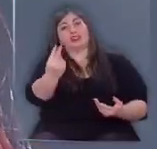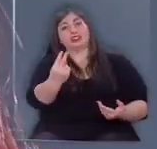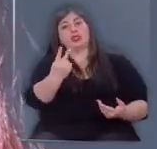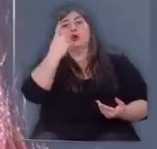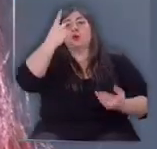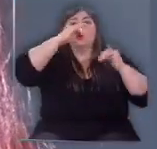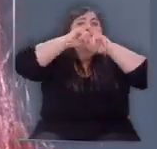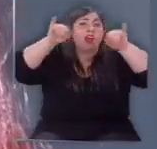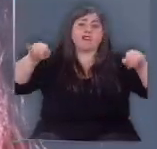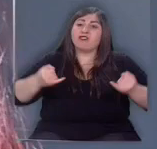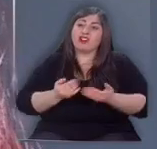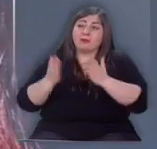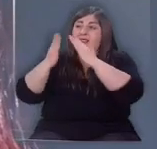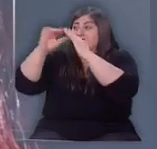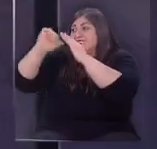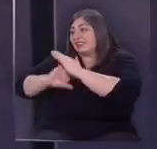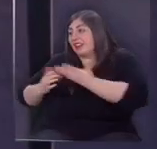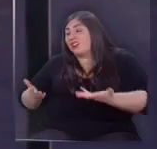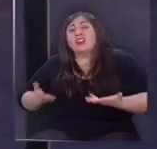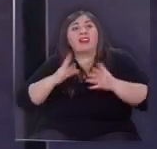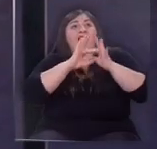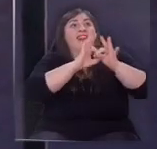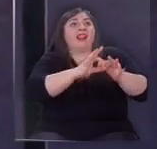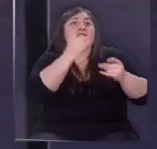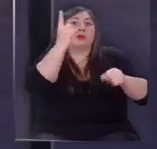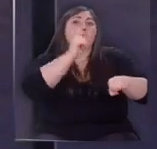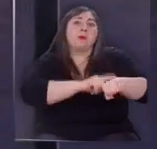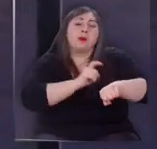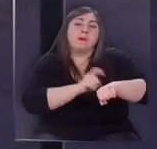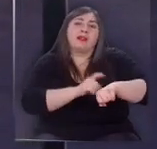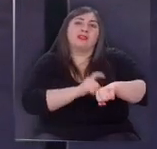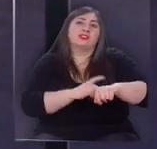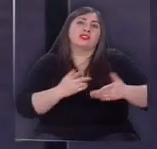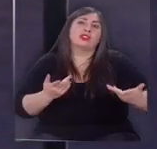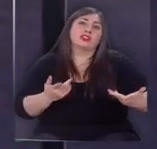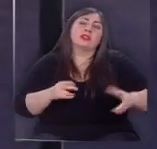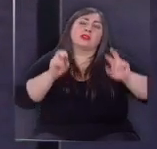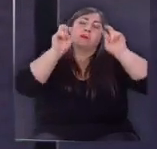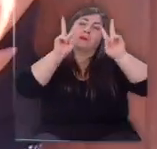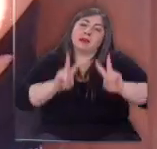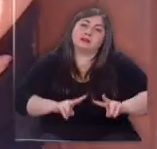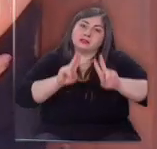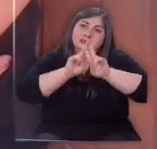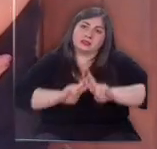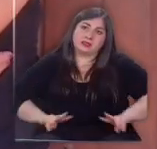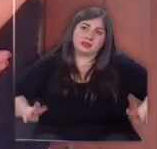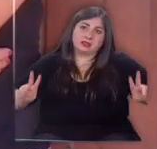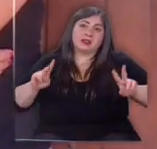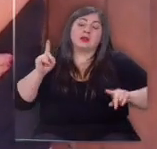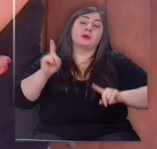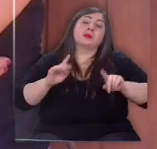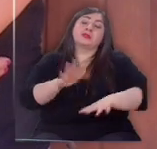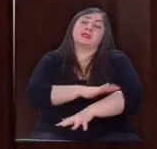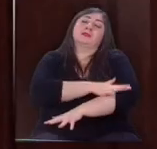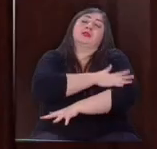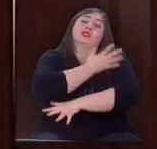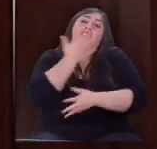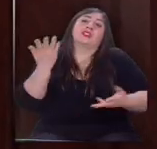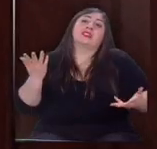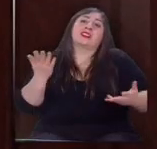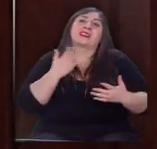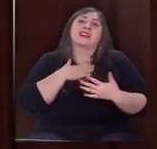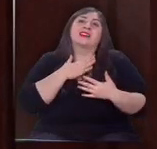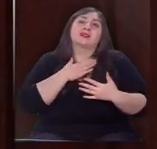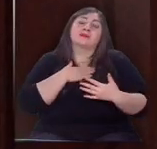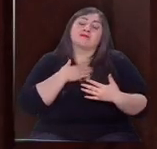forma de pasar el encierro. Gracias a ella, un momento de paz, de tranquilidad. Uno se emociona. A uno se le